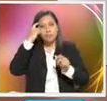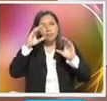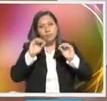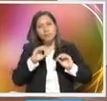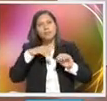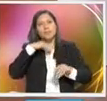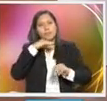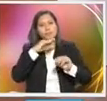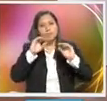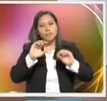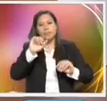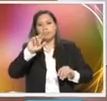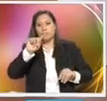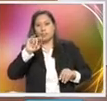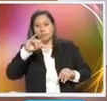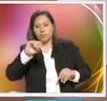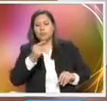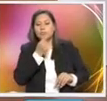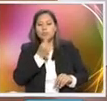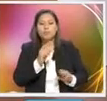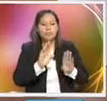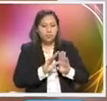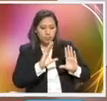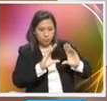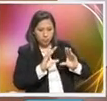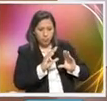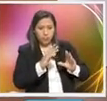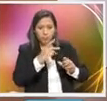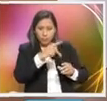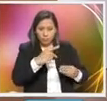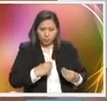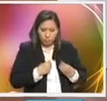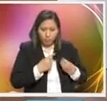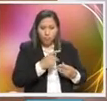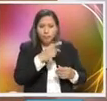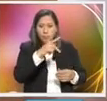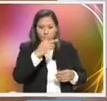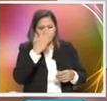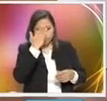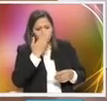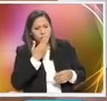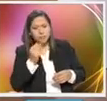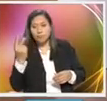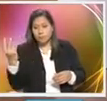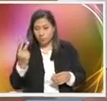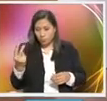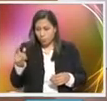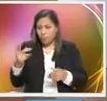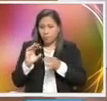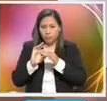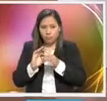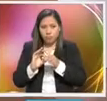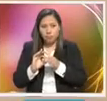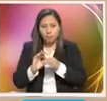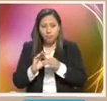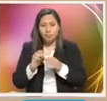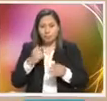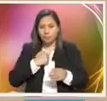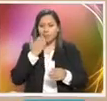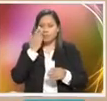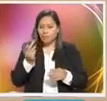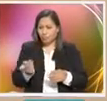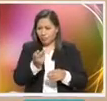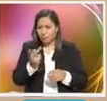de niños desarrollando sus habilidades y sus competencias, cosas en las que ustedes están íntimamente relacionadas, y yo les